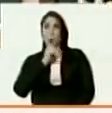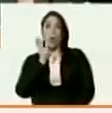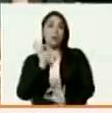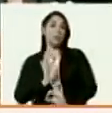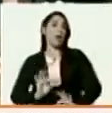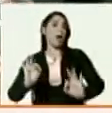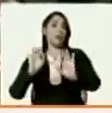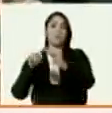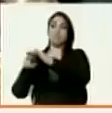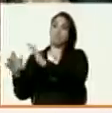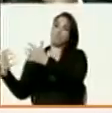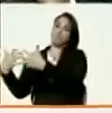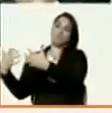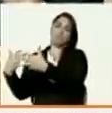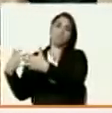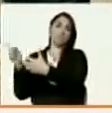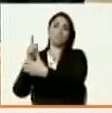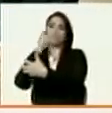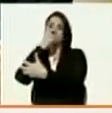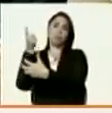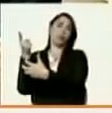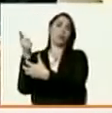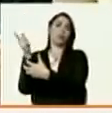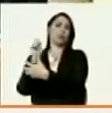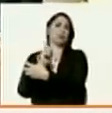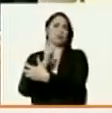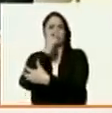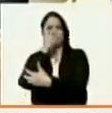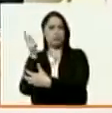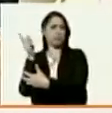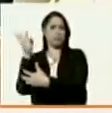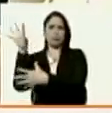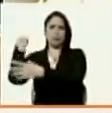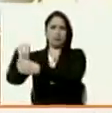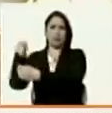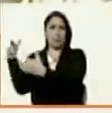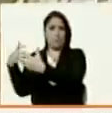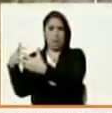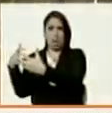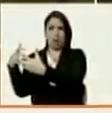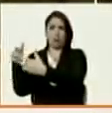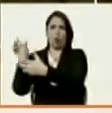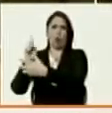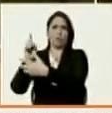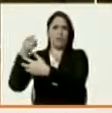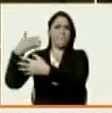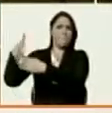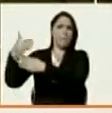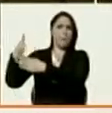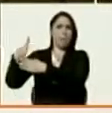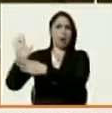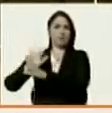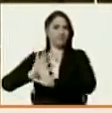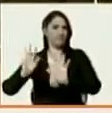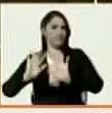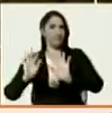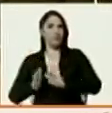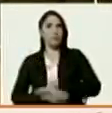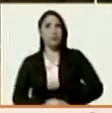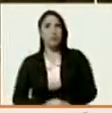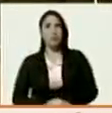esa pelea, ni queremos meternos en esa pelea. Una pelea, como hemos dicho, por una botella vacía,